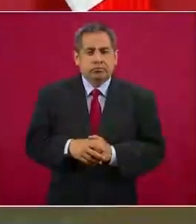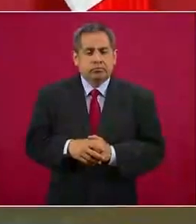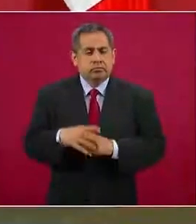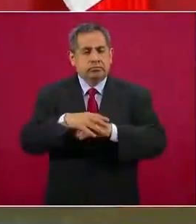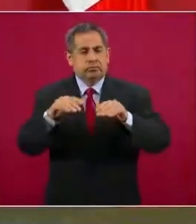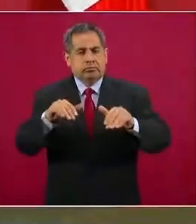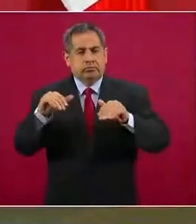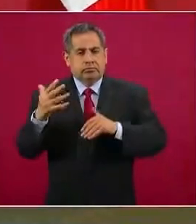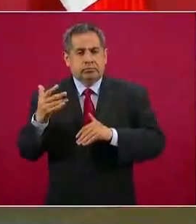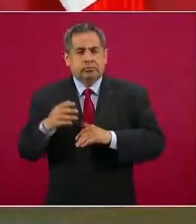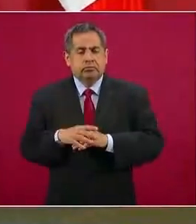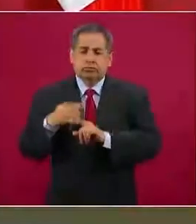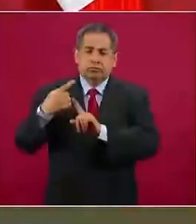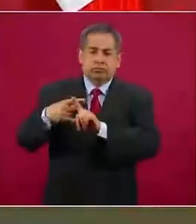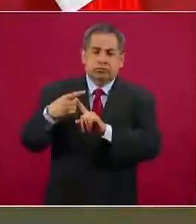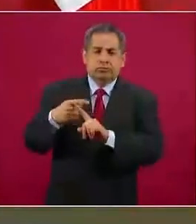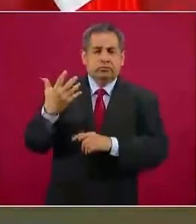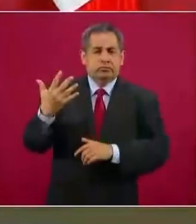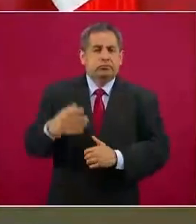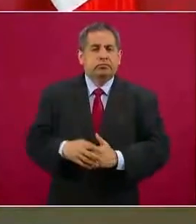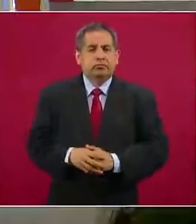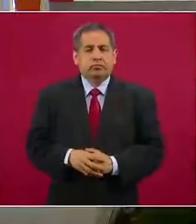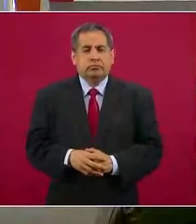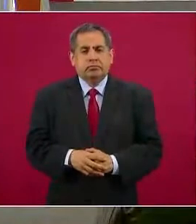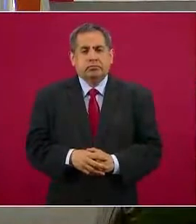neutras 50, positivas 5.